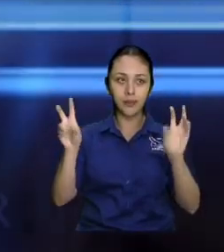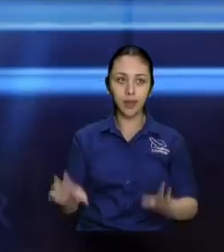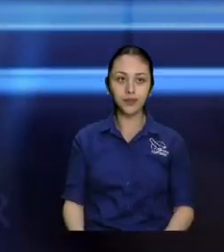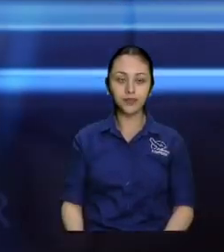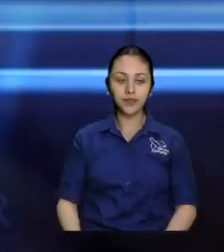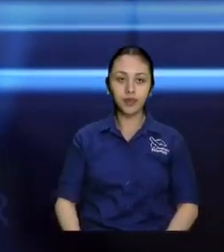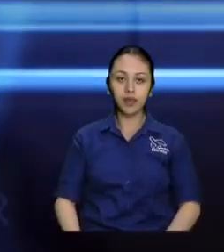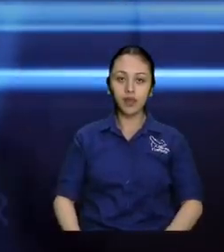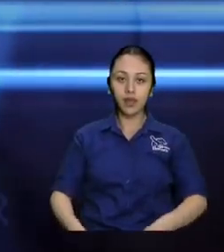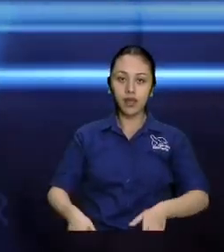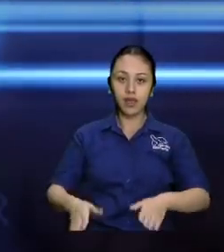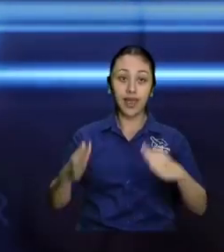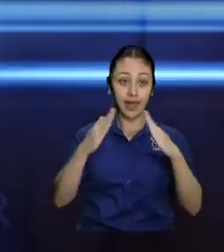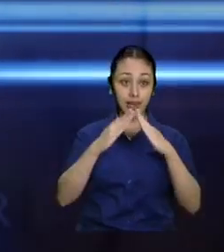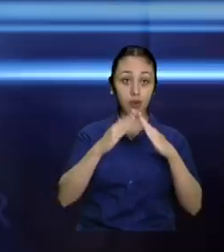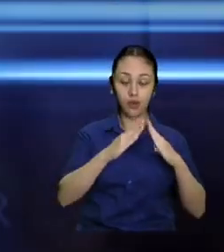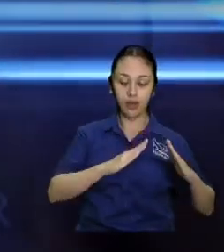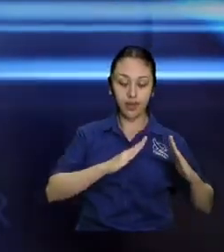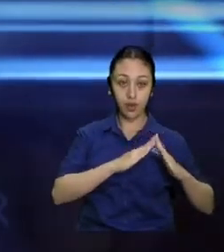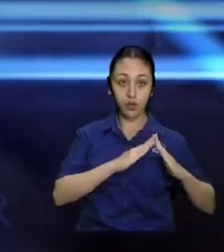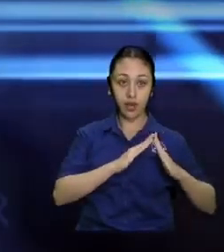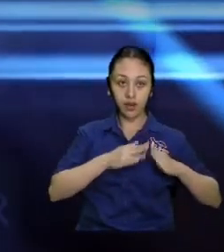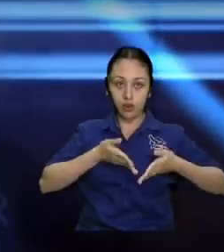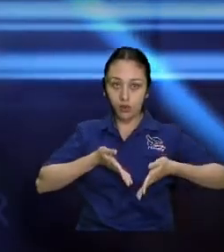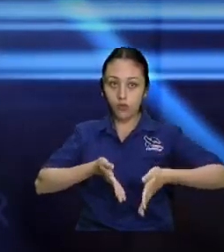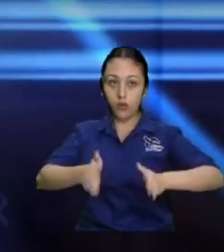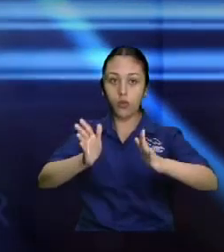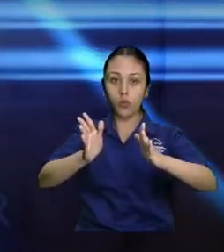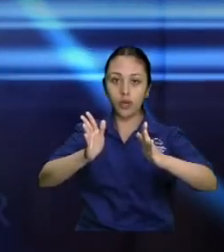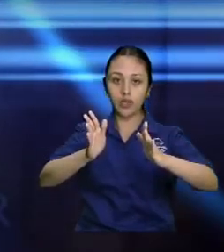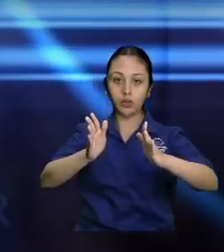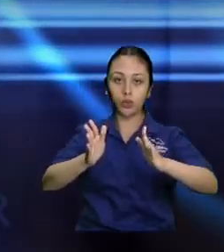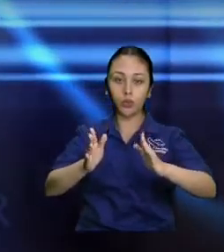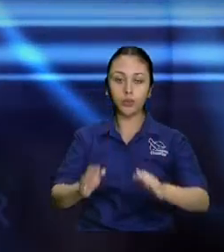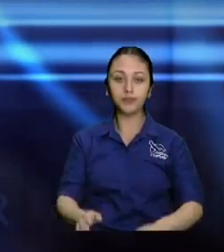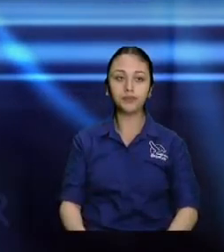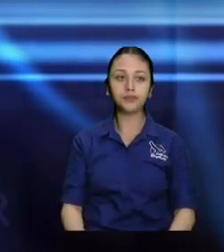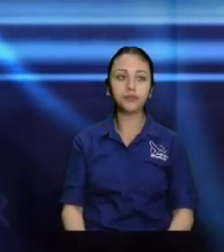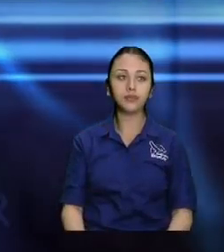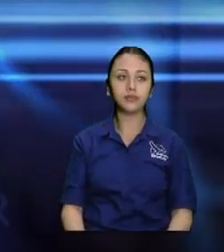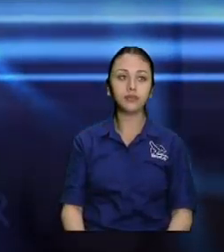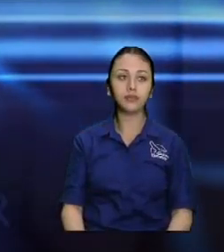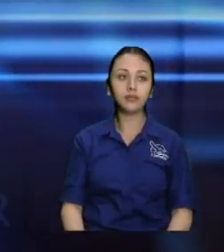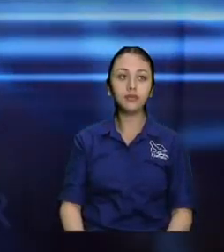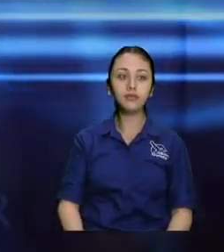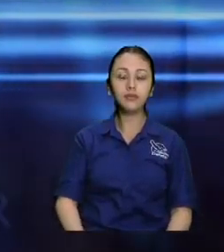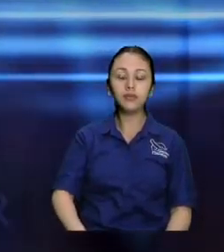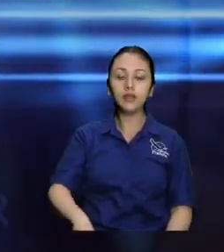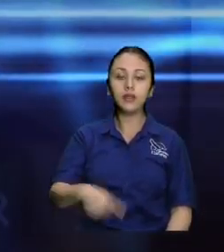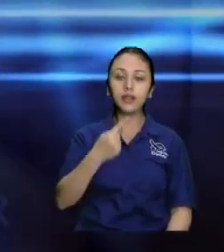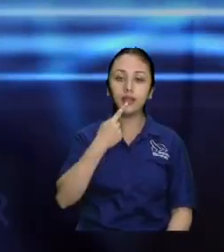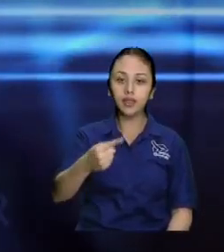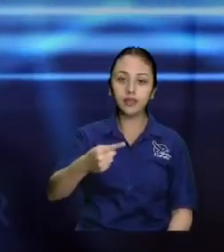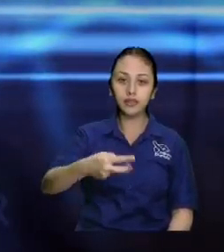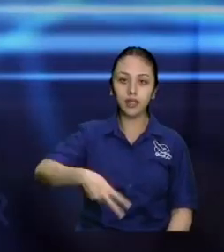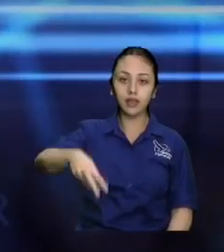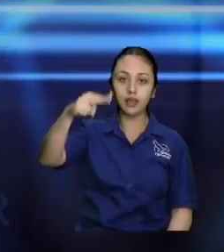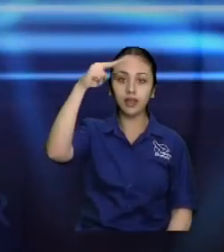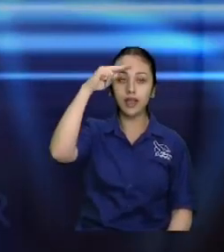rapidito. Esto es bien importante. Hebreos 12:4. Esta versión